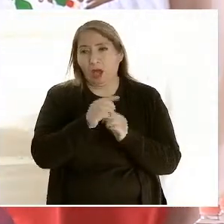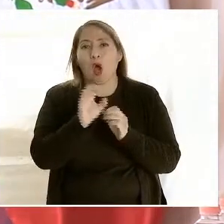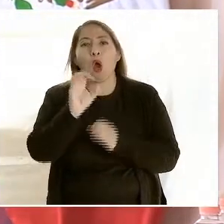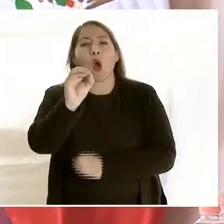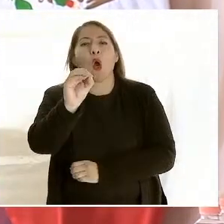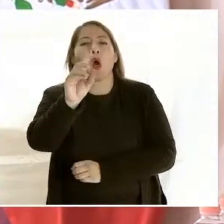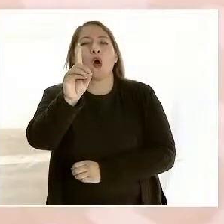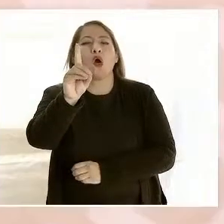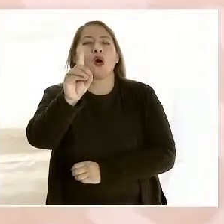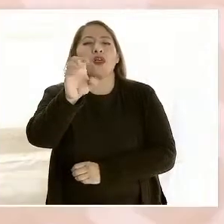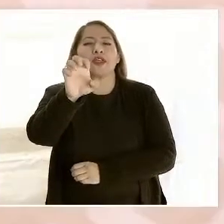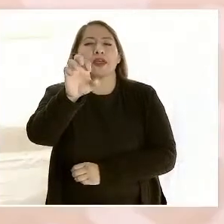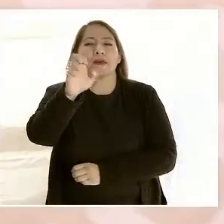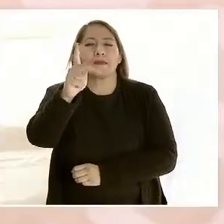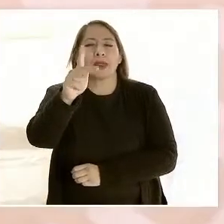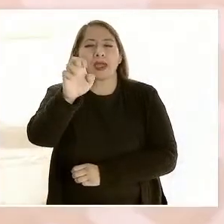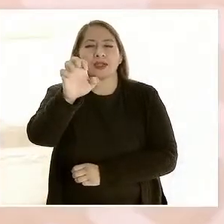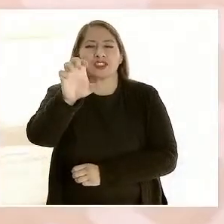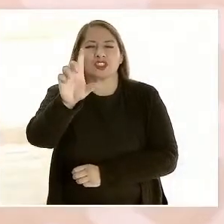Odebrecht.